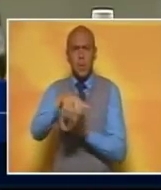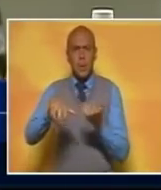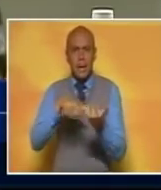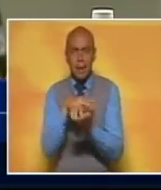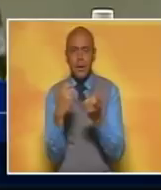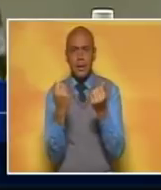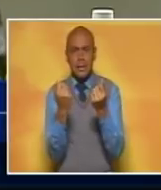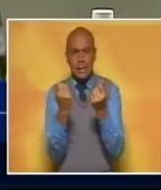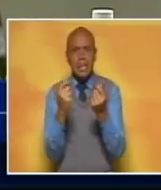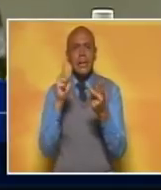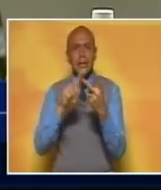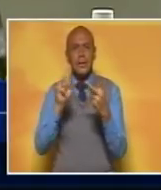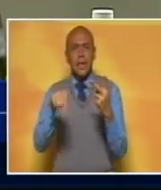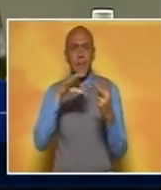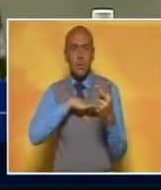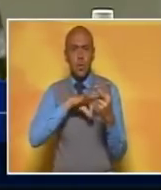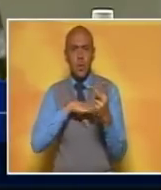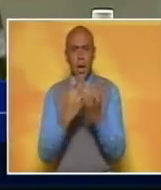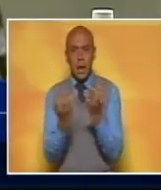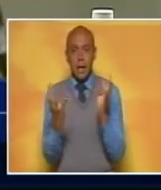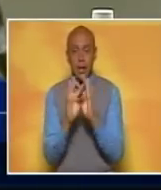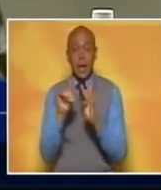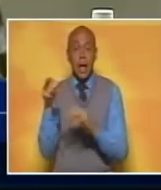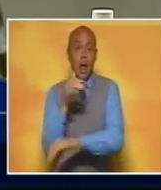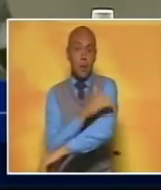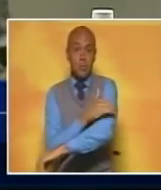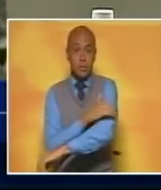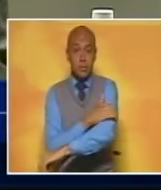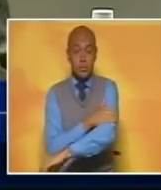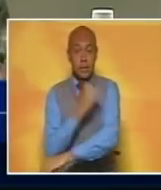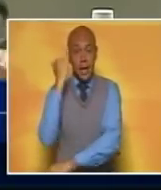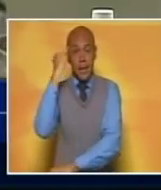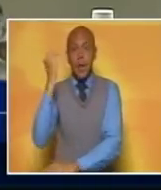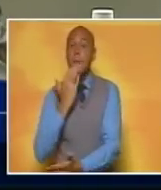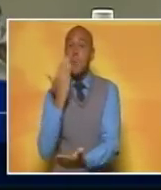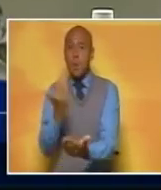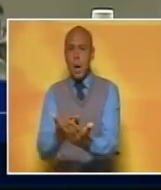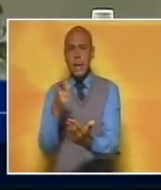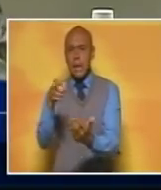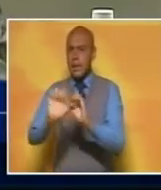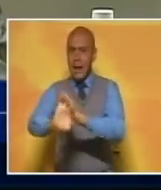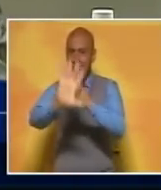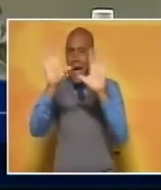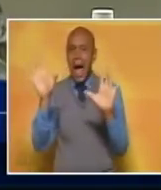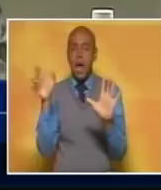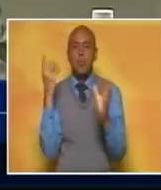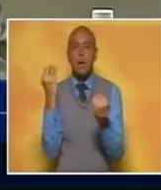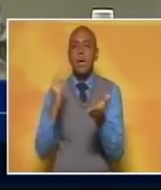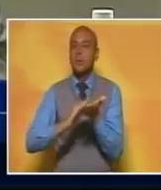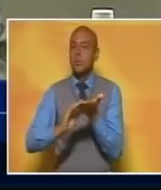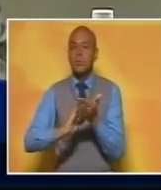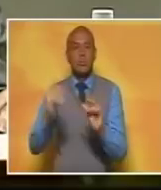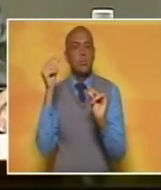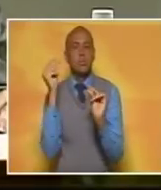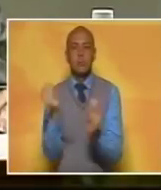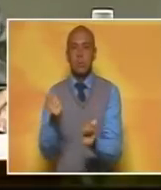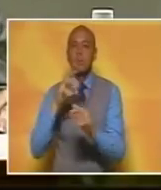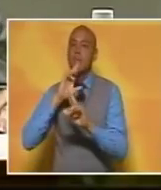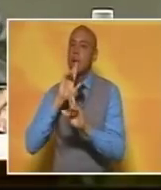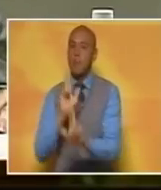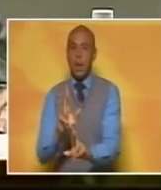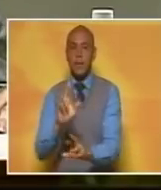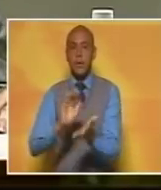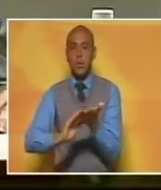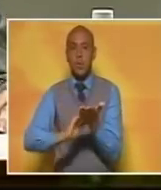país. Señaló que la propuesta de la alianza opositora supone una opción sencilla, clara y práctica para poner fin a los problemas en